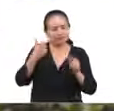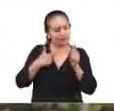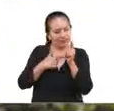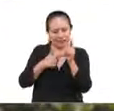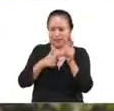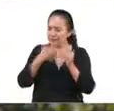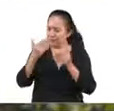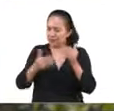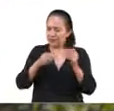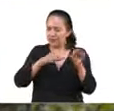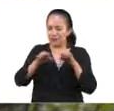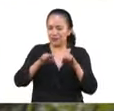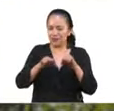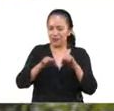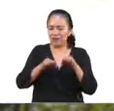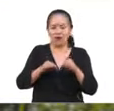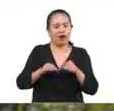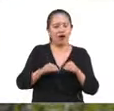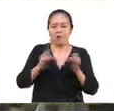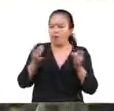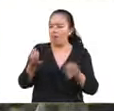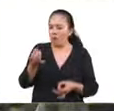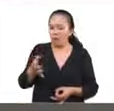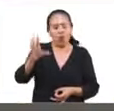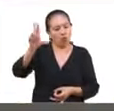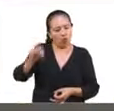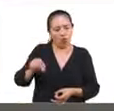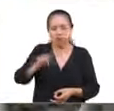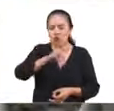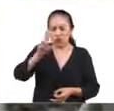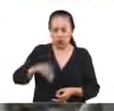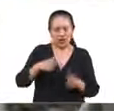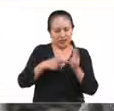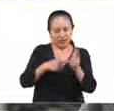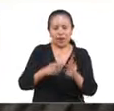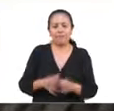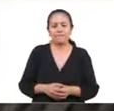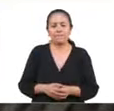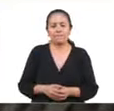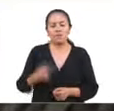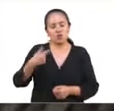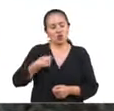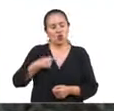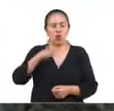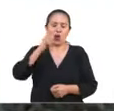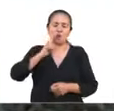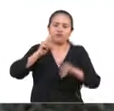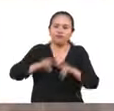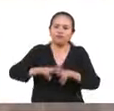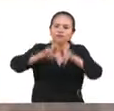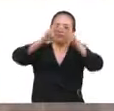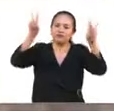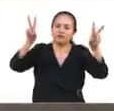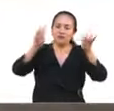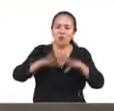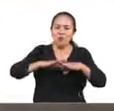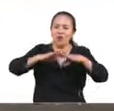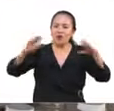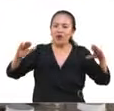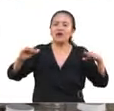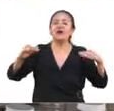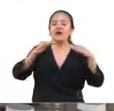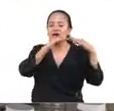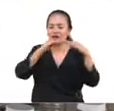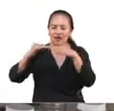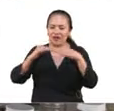adelante, nunca rendirnos. Yo soy sembradora. Soy mujer. Visionaria. Promotora de cambio e igualdad